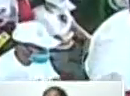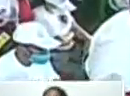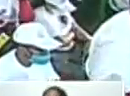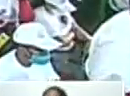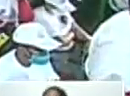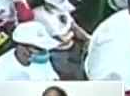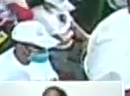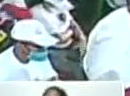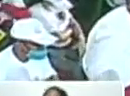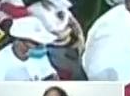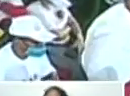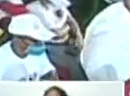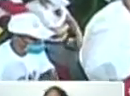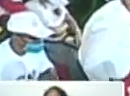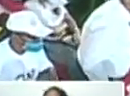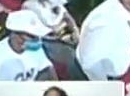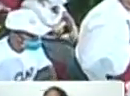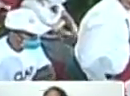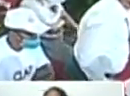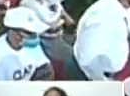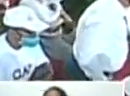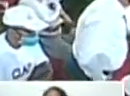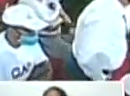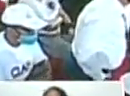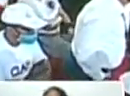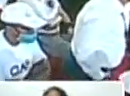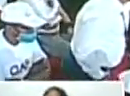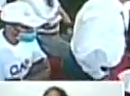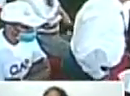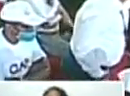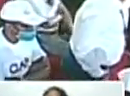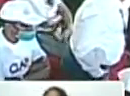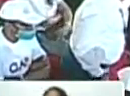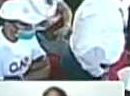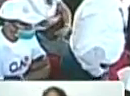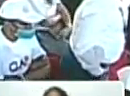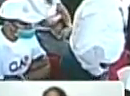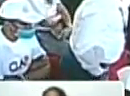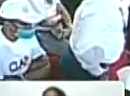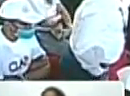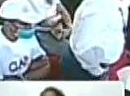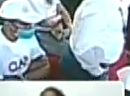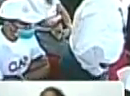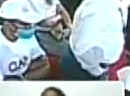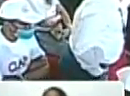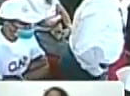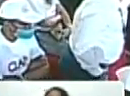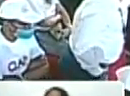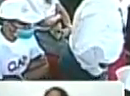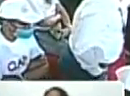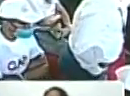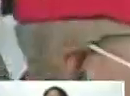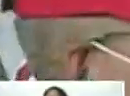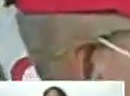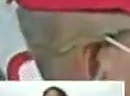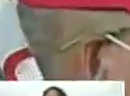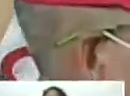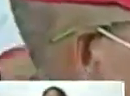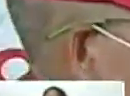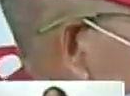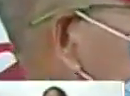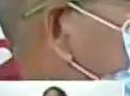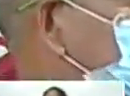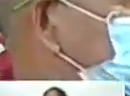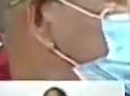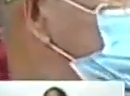aquí le entrego este documento, me lo entrega en la casa apenas al llegar, para estudiarlo. Bueno, vámonos inmediatamente a un